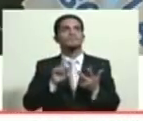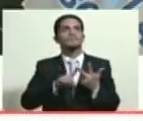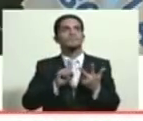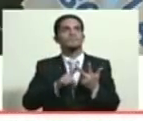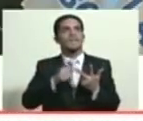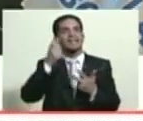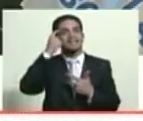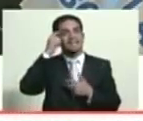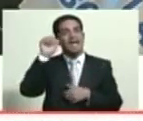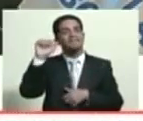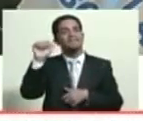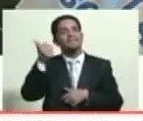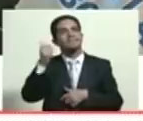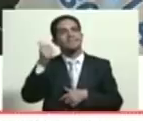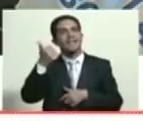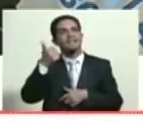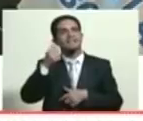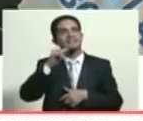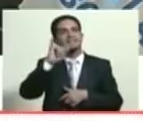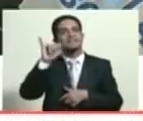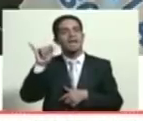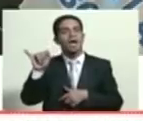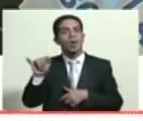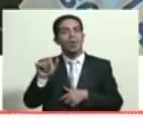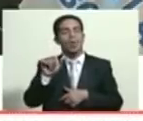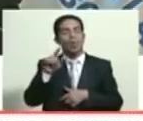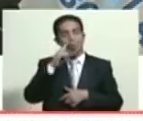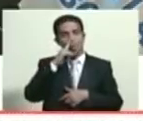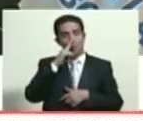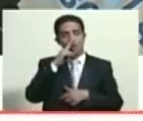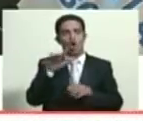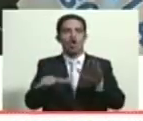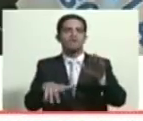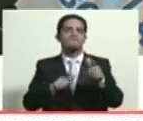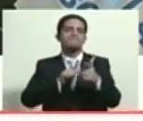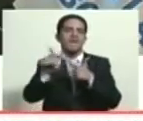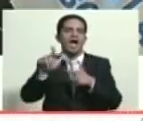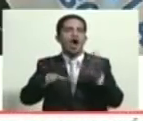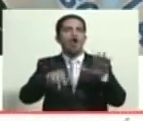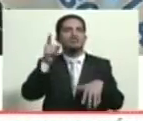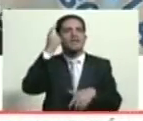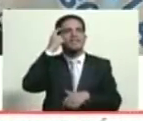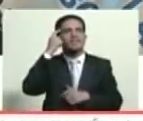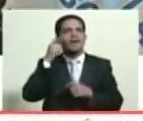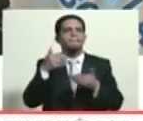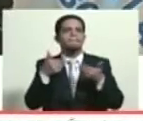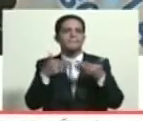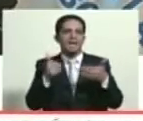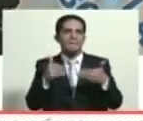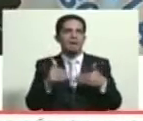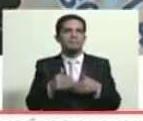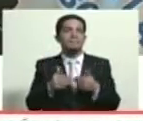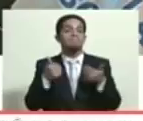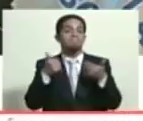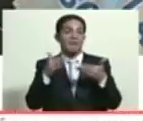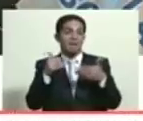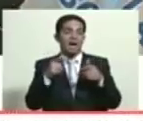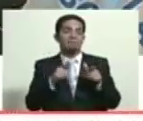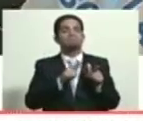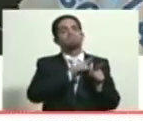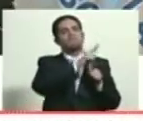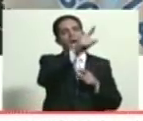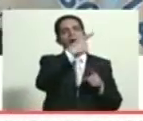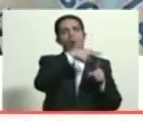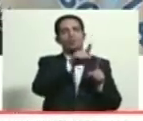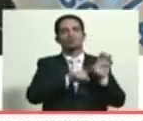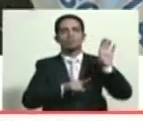El día 10-6 del 2008, 11 días para Panamá, y de Panamá tomaba otro vuelo